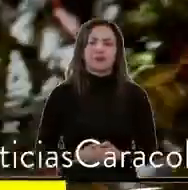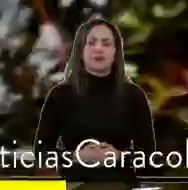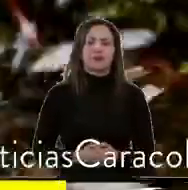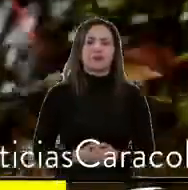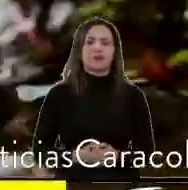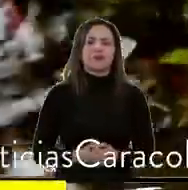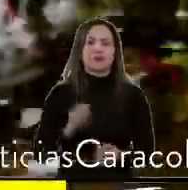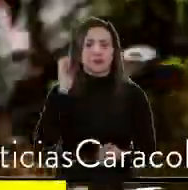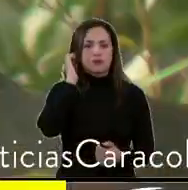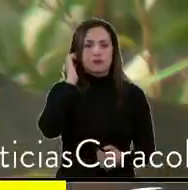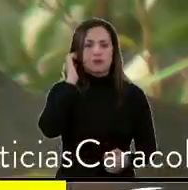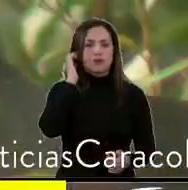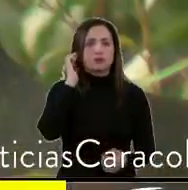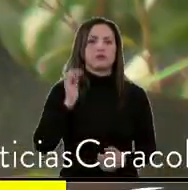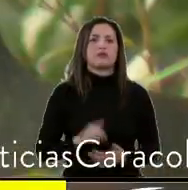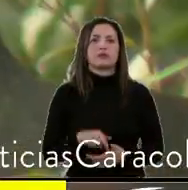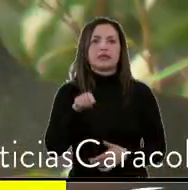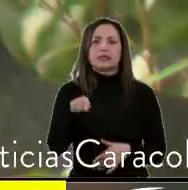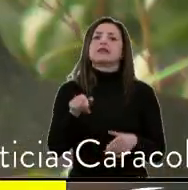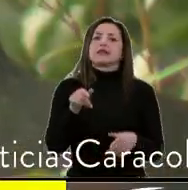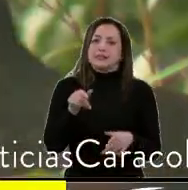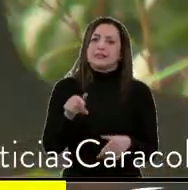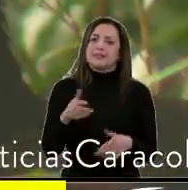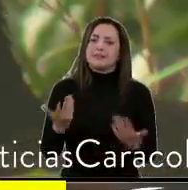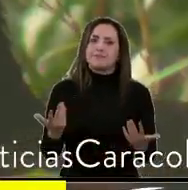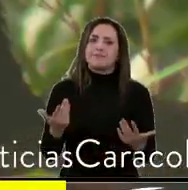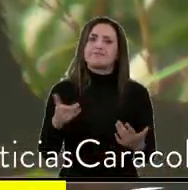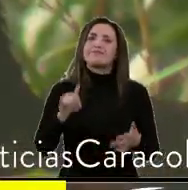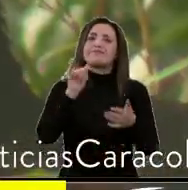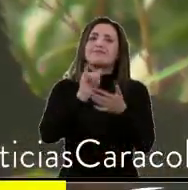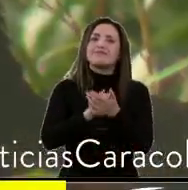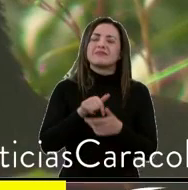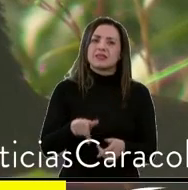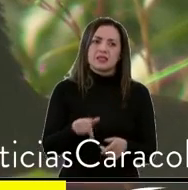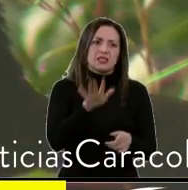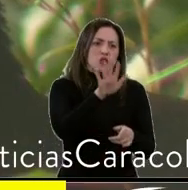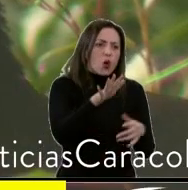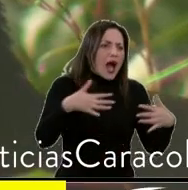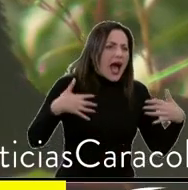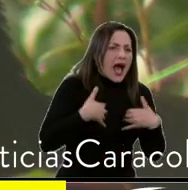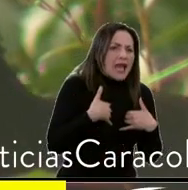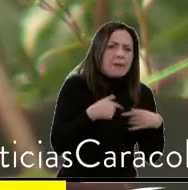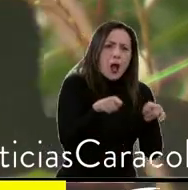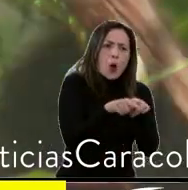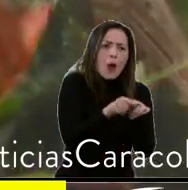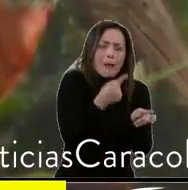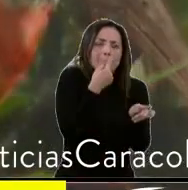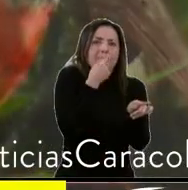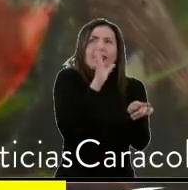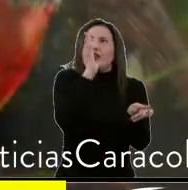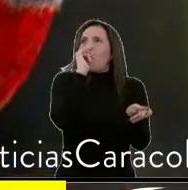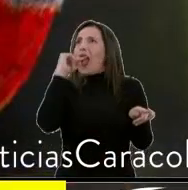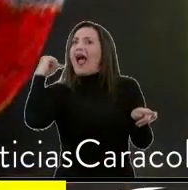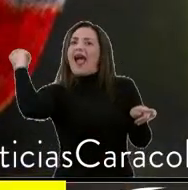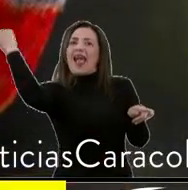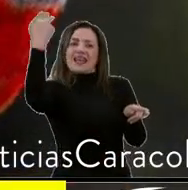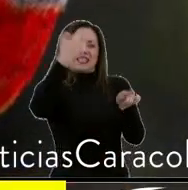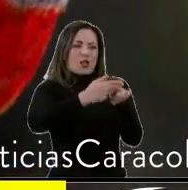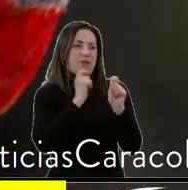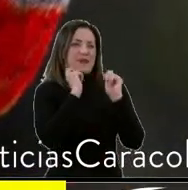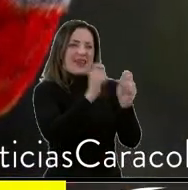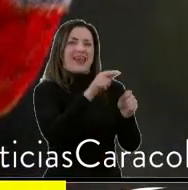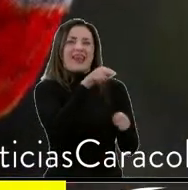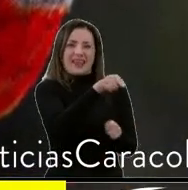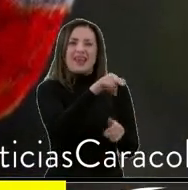Y esa es una de las principales razones para que la palabra endémico sea registrada en cientos de descripciones científicas de